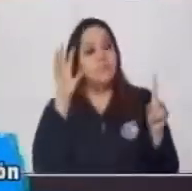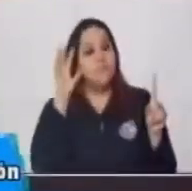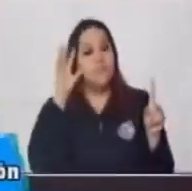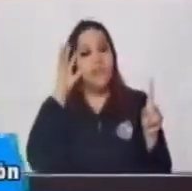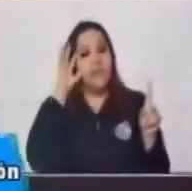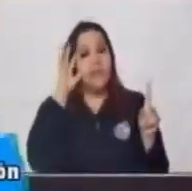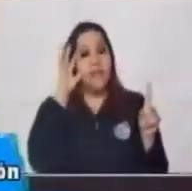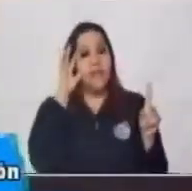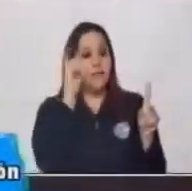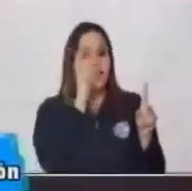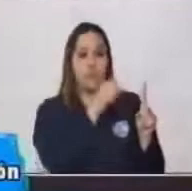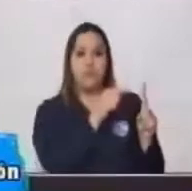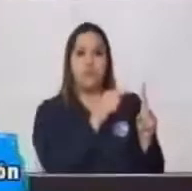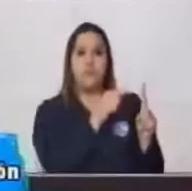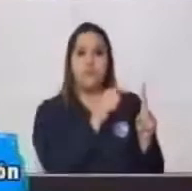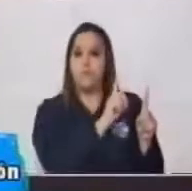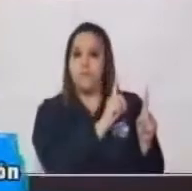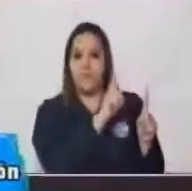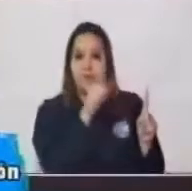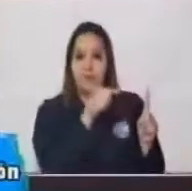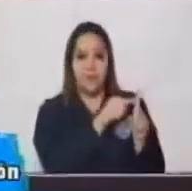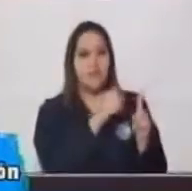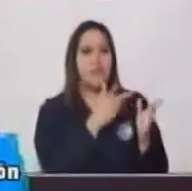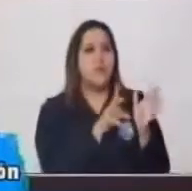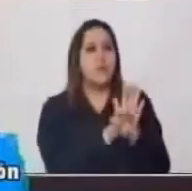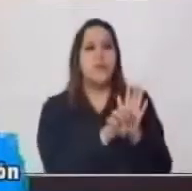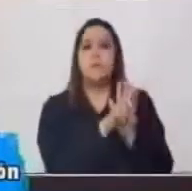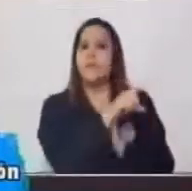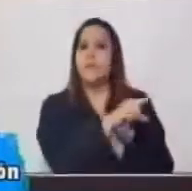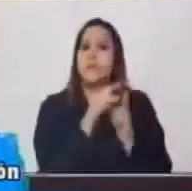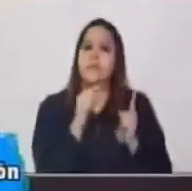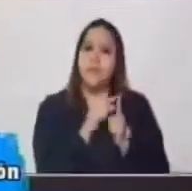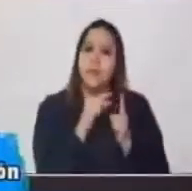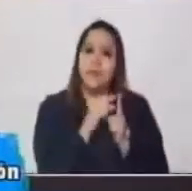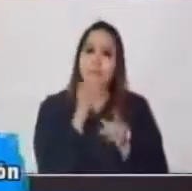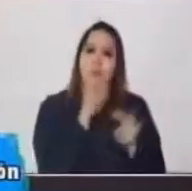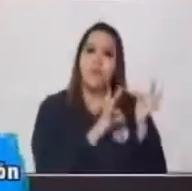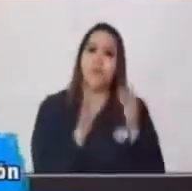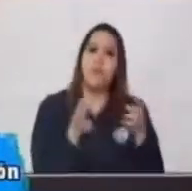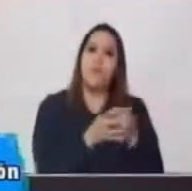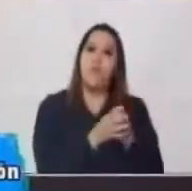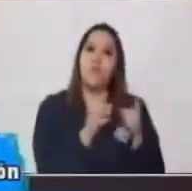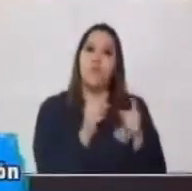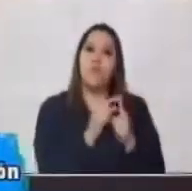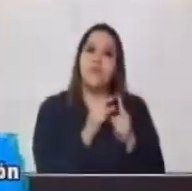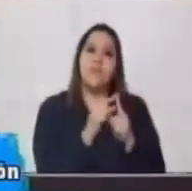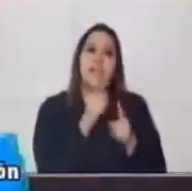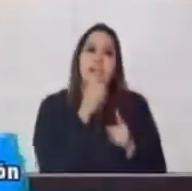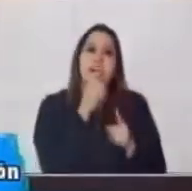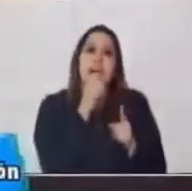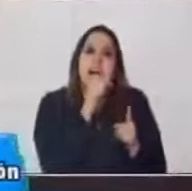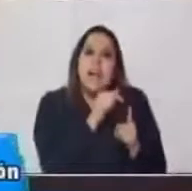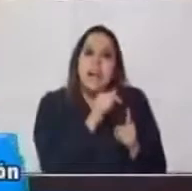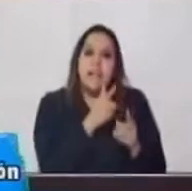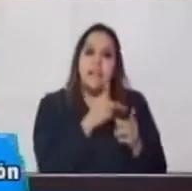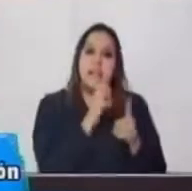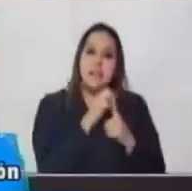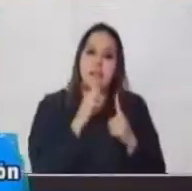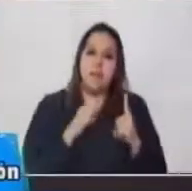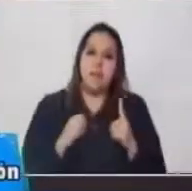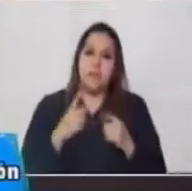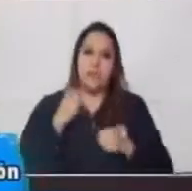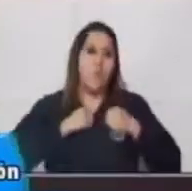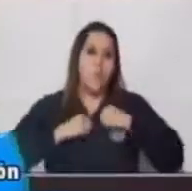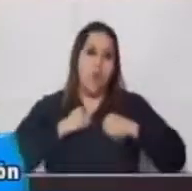es? Es cuando se necesita que esa palabra o ese grupo de palabras señale a quién está dirigida la acción del verbo.